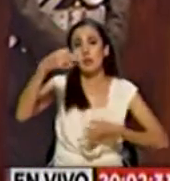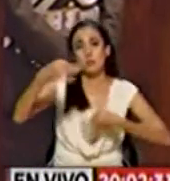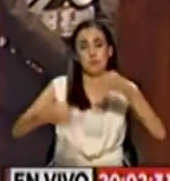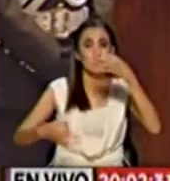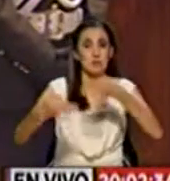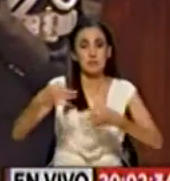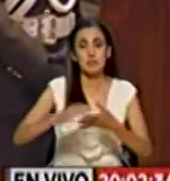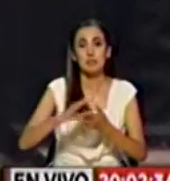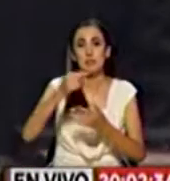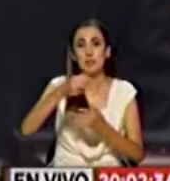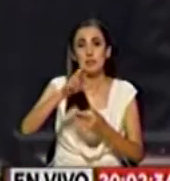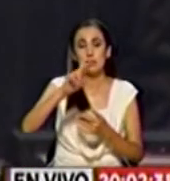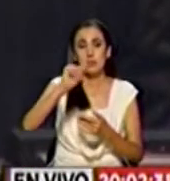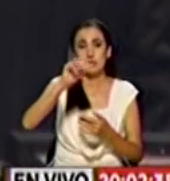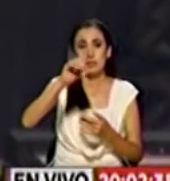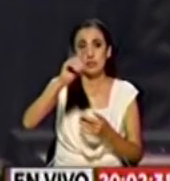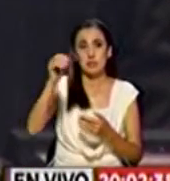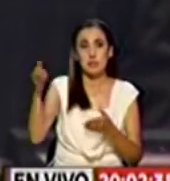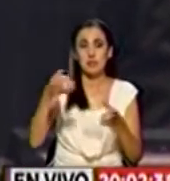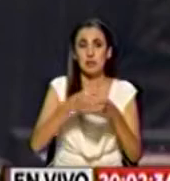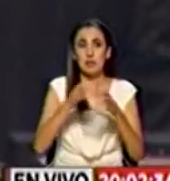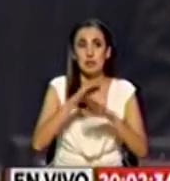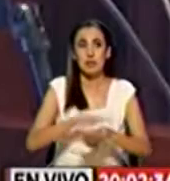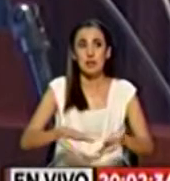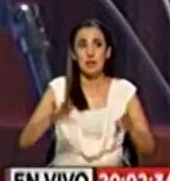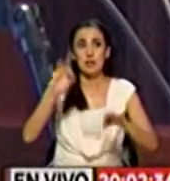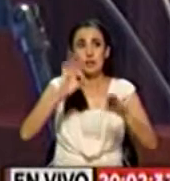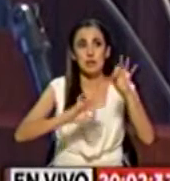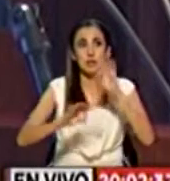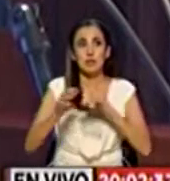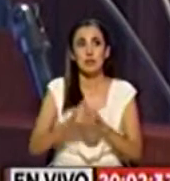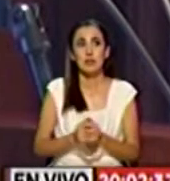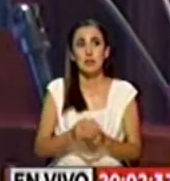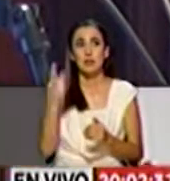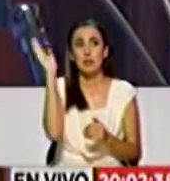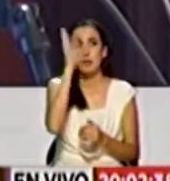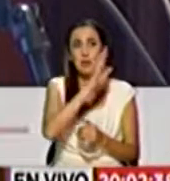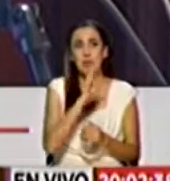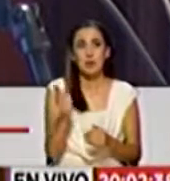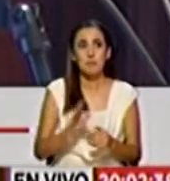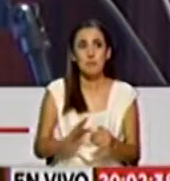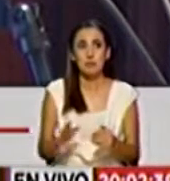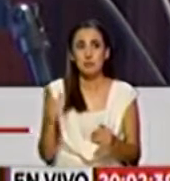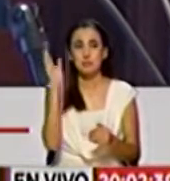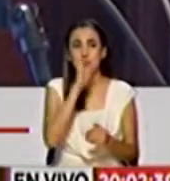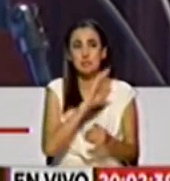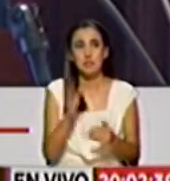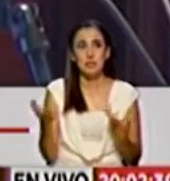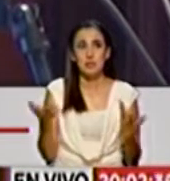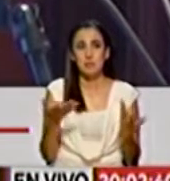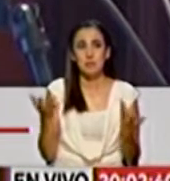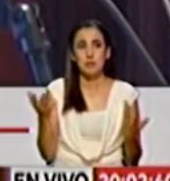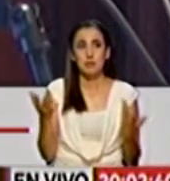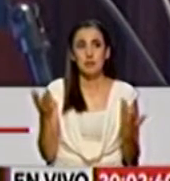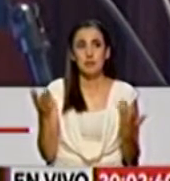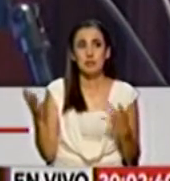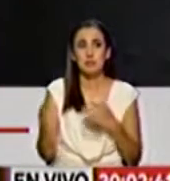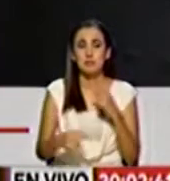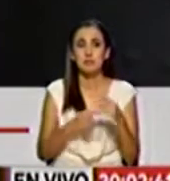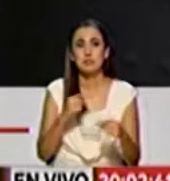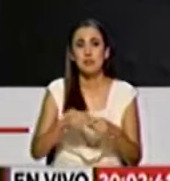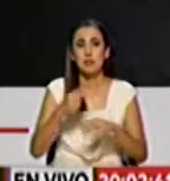Paul Granda, coincidió con el fiscal en ese argumento. Jamás se notificó de estas alertas a ninguna